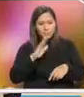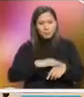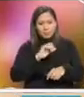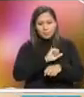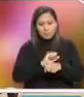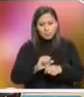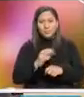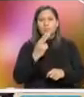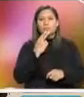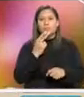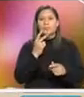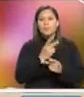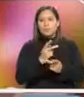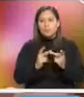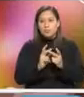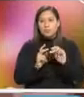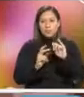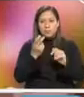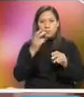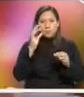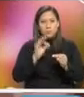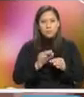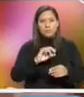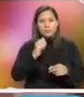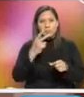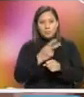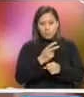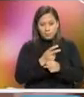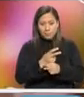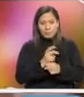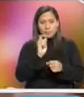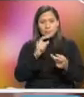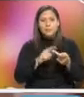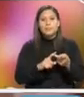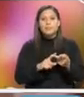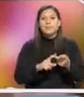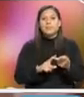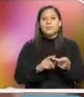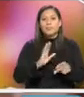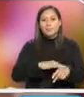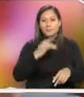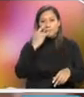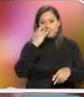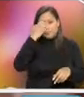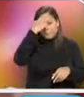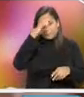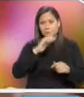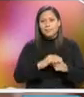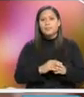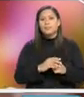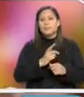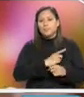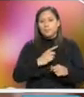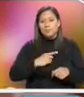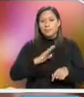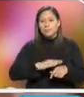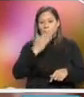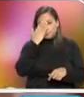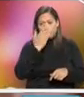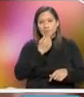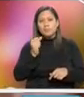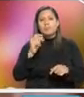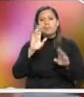sencilla utilizando productos. Exacto. La segunda, que son las más extrañas, que hay que tener un poquito más de habilidad, son